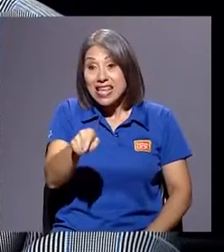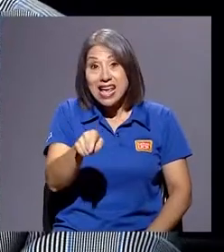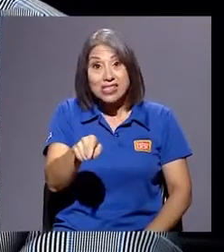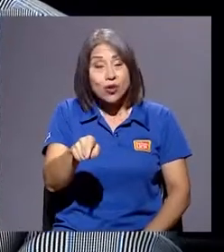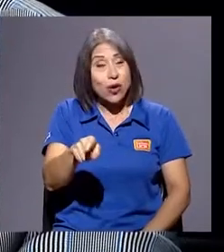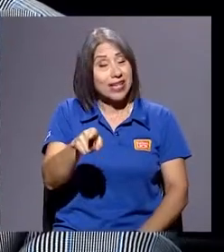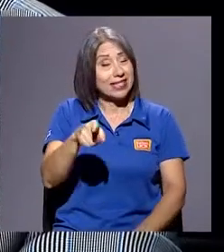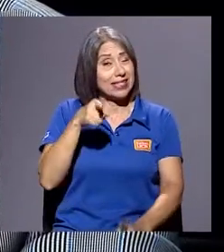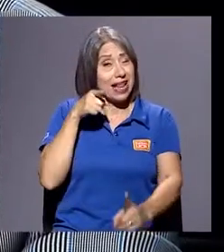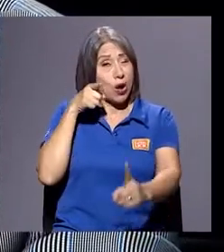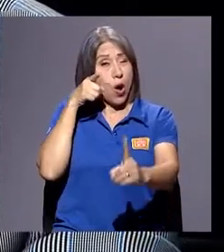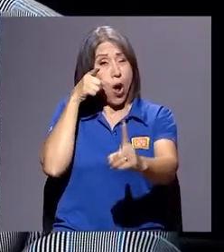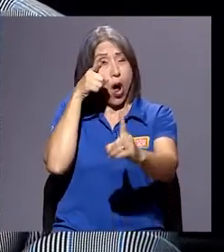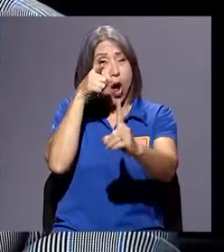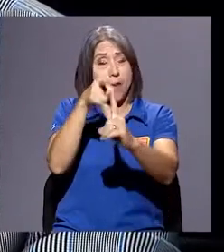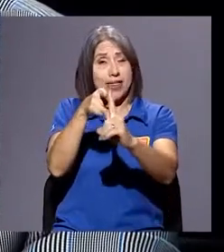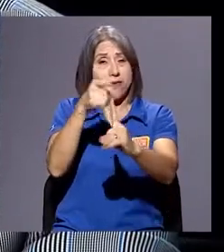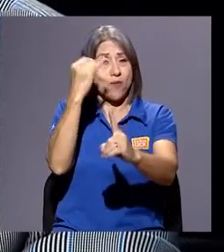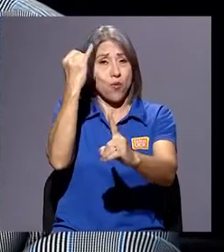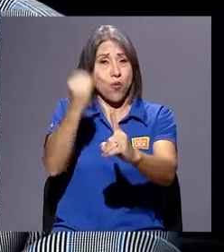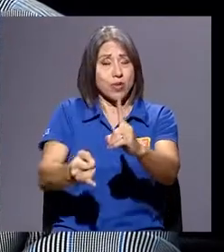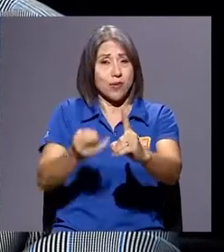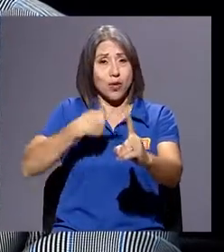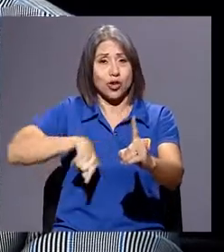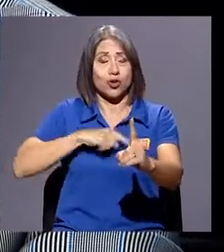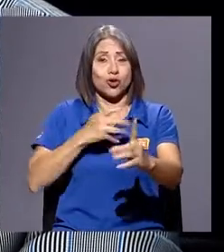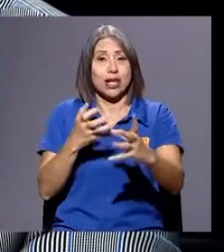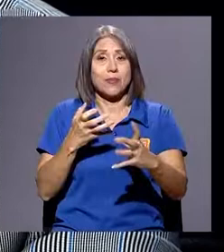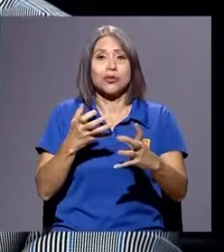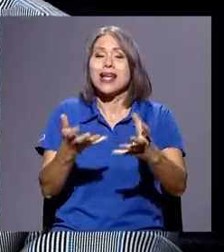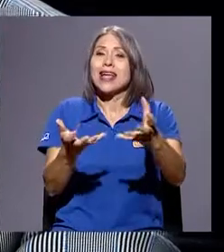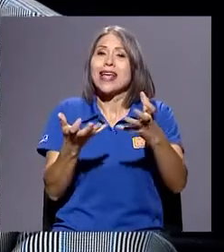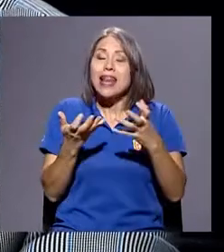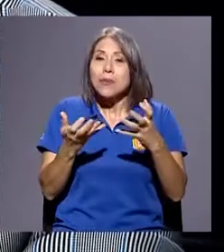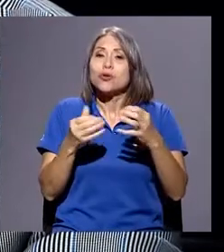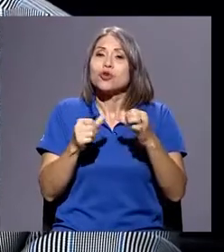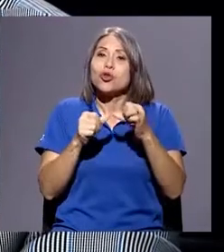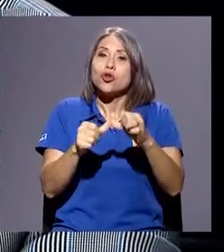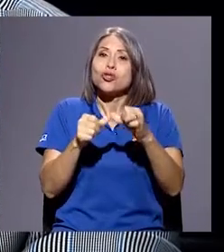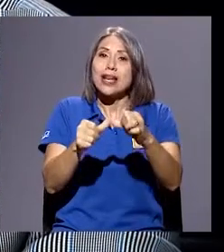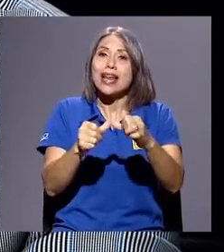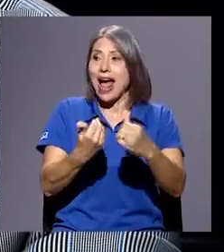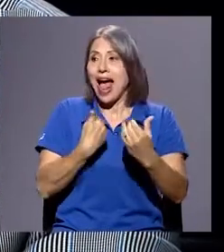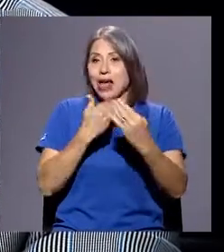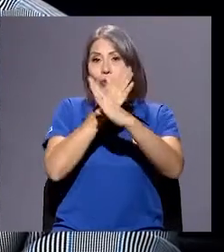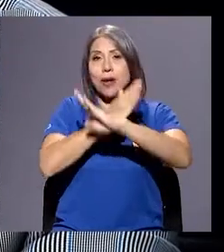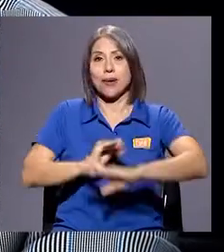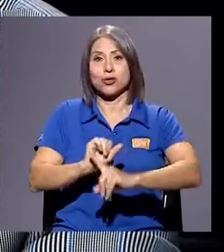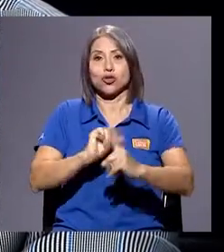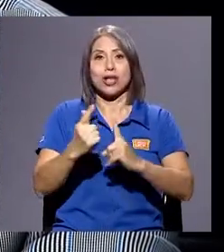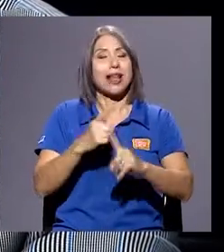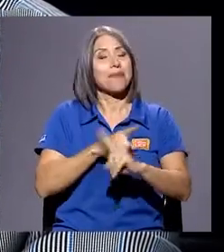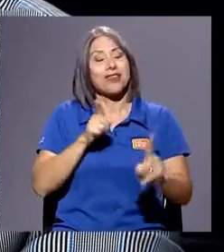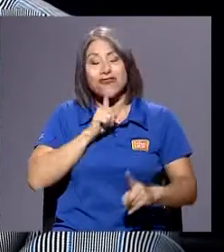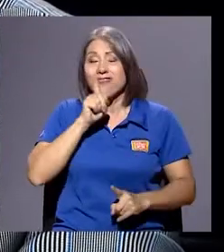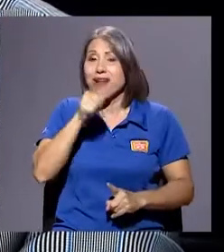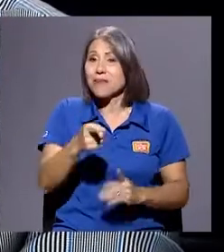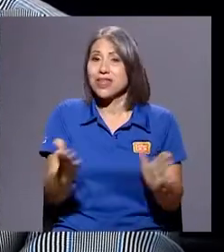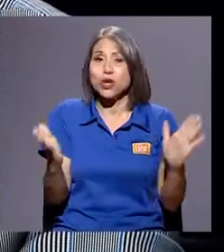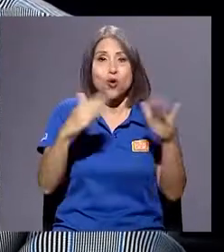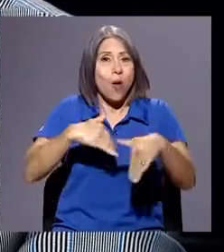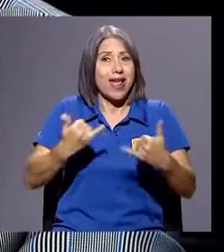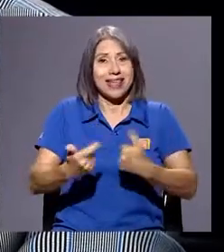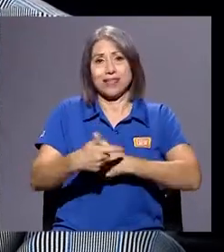decir, lo que tenemos que sostener es que hay una paz social y claramente no la hay en este momento por toda la crispación que